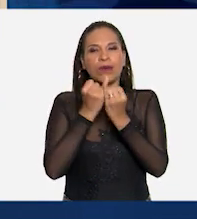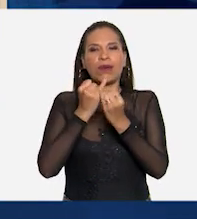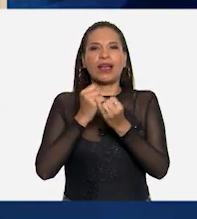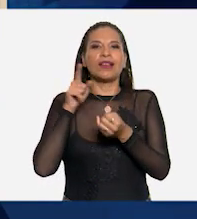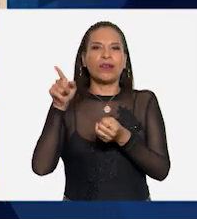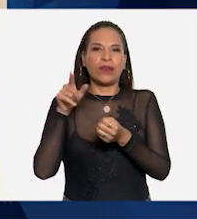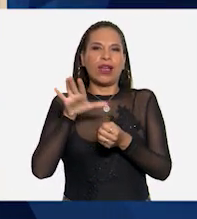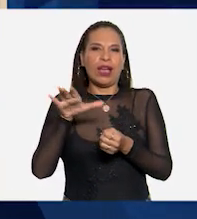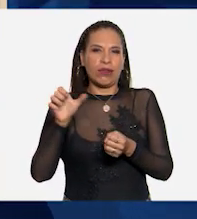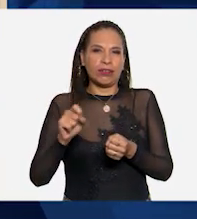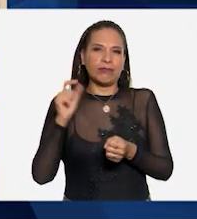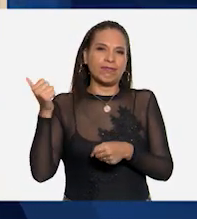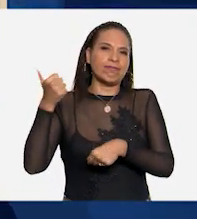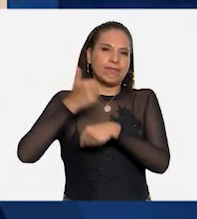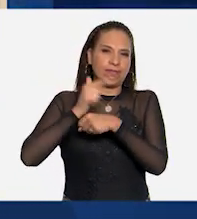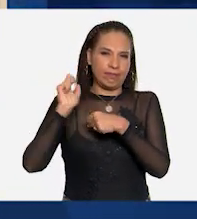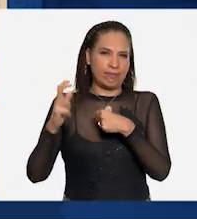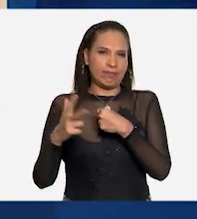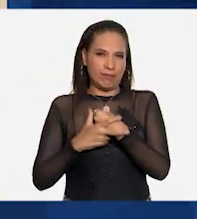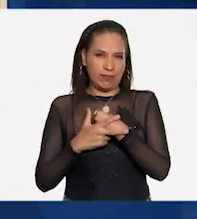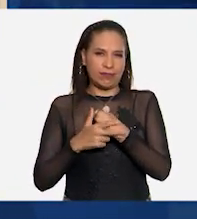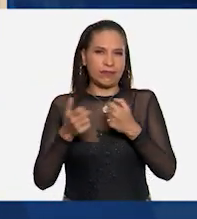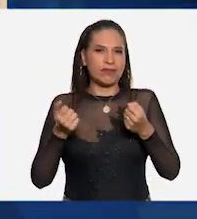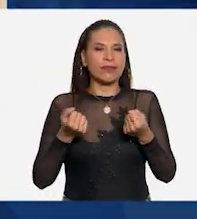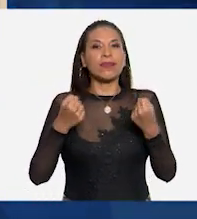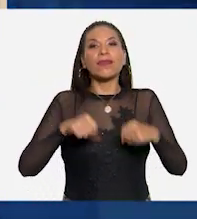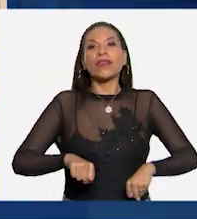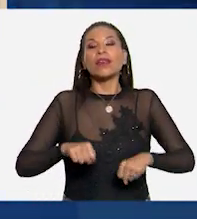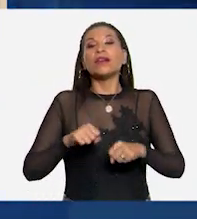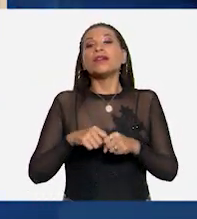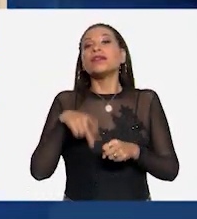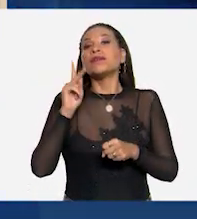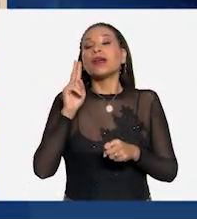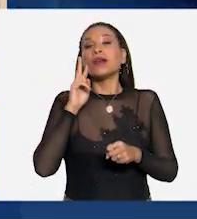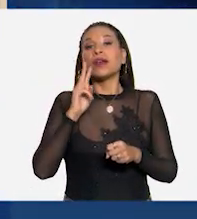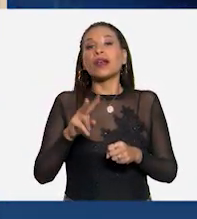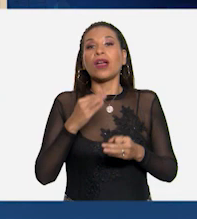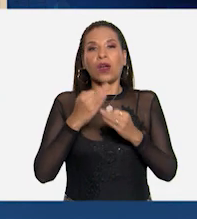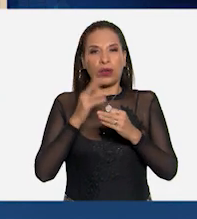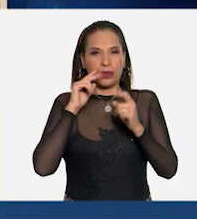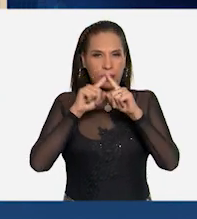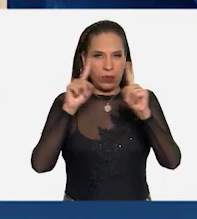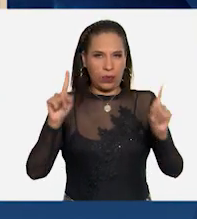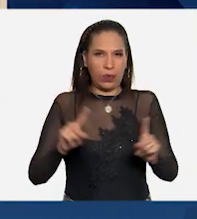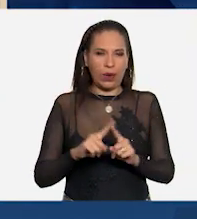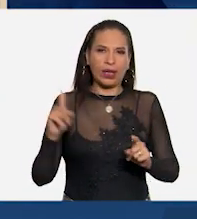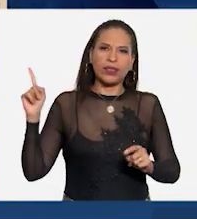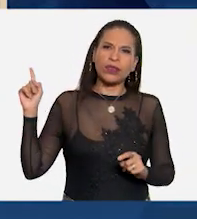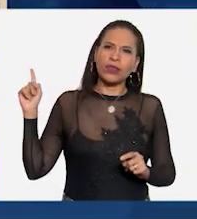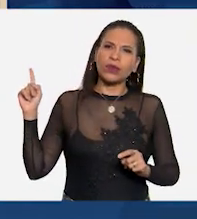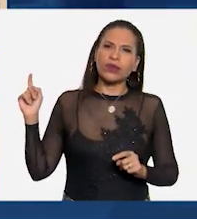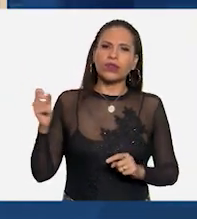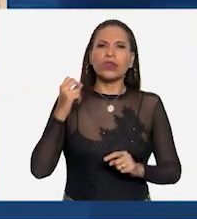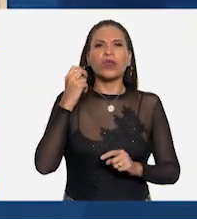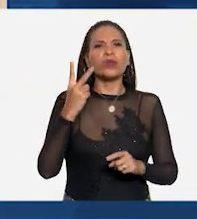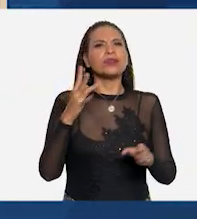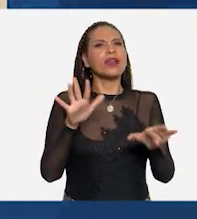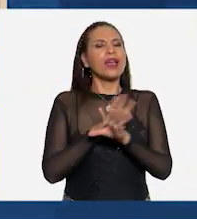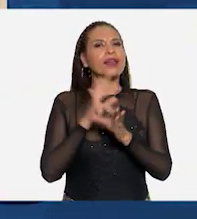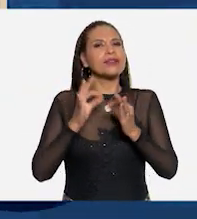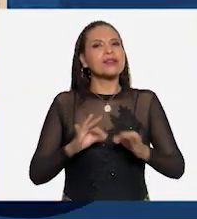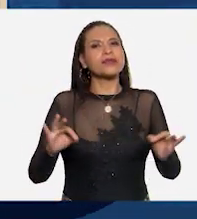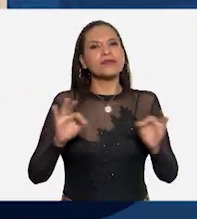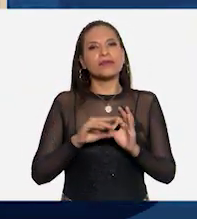conquistador europeo. Veo finalmente, maestra, que en nuestro cuadro aparecen otros dos cambios importantes